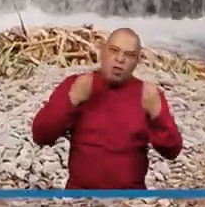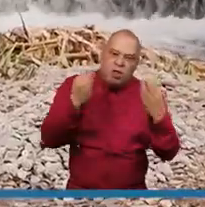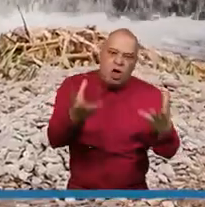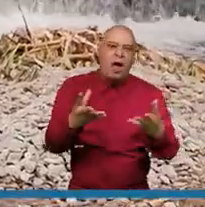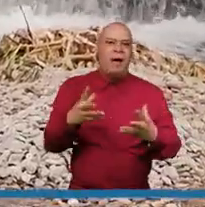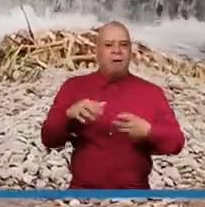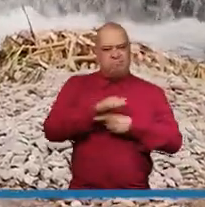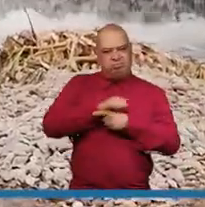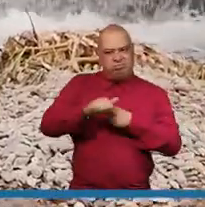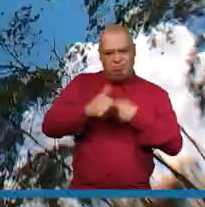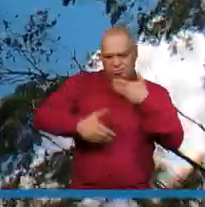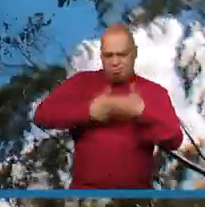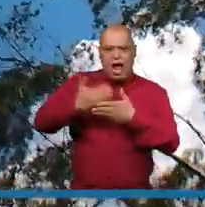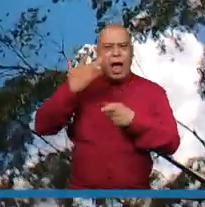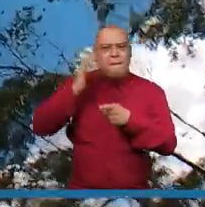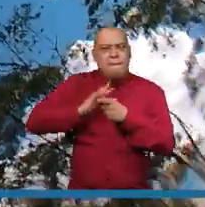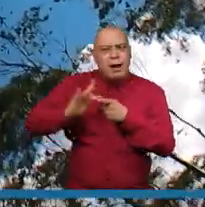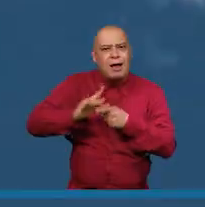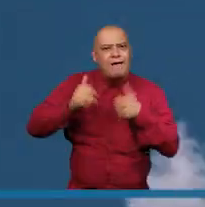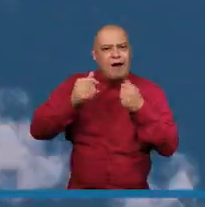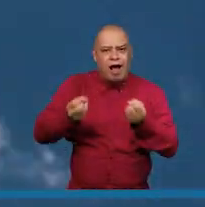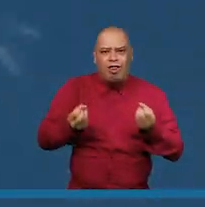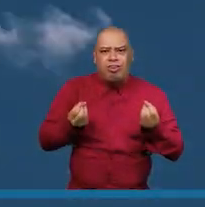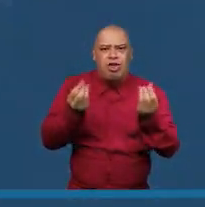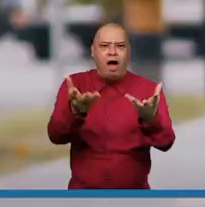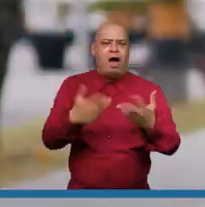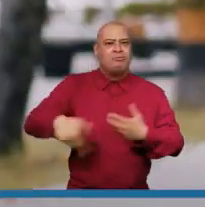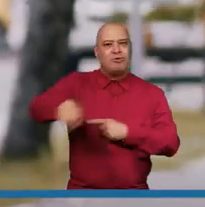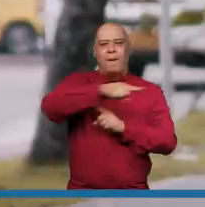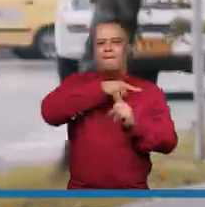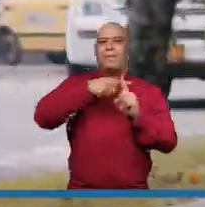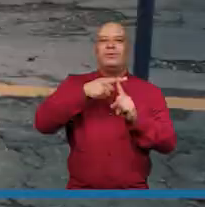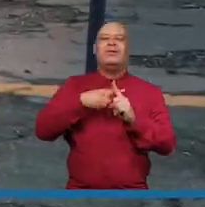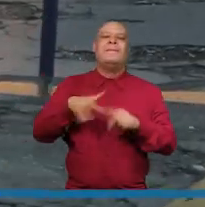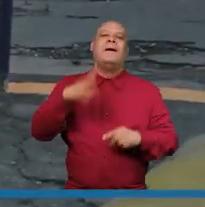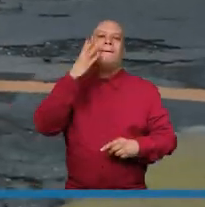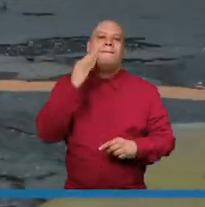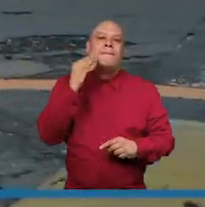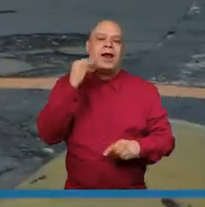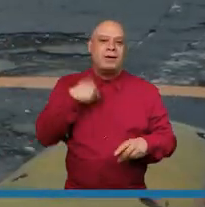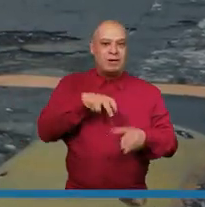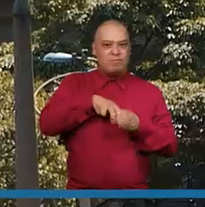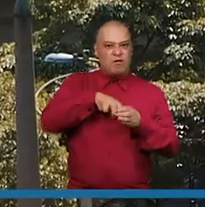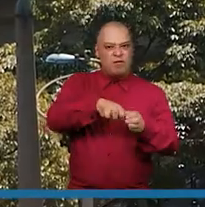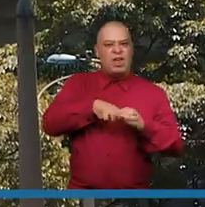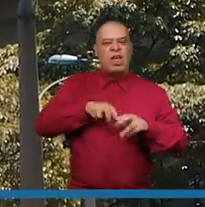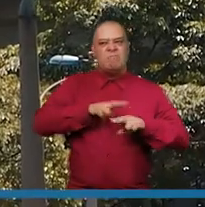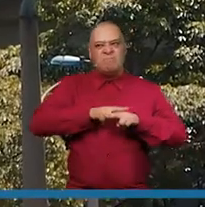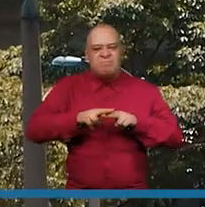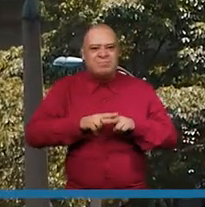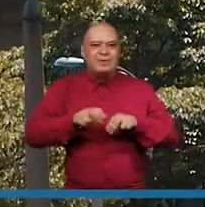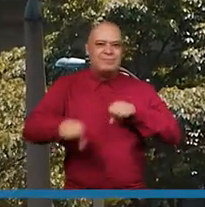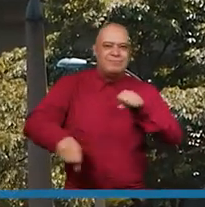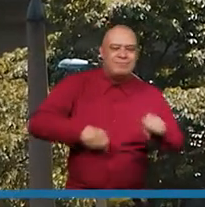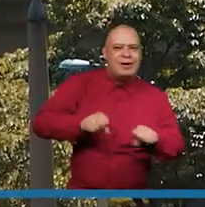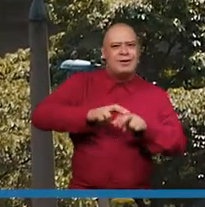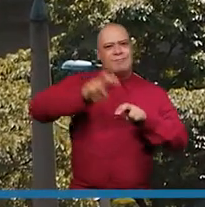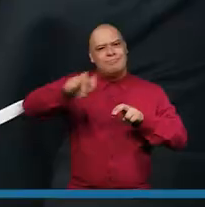buenas prácticas alrededor del cambio climático, con experiencias de movilidad sostenible y